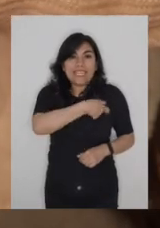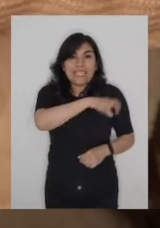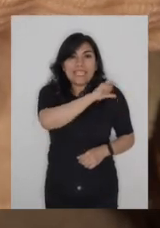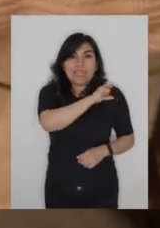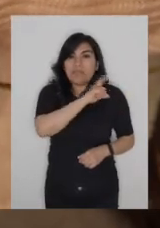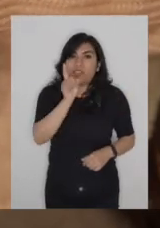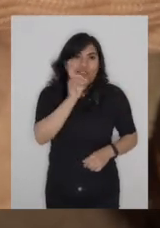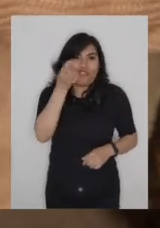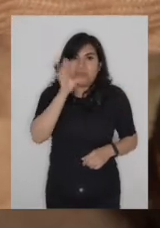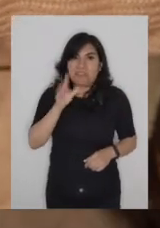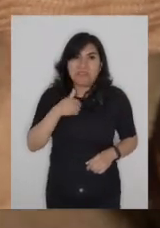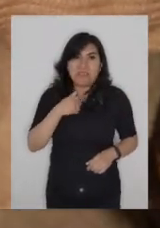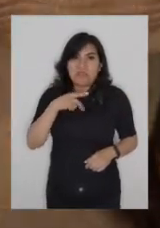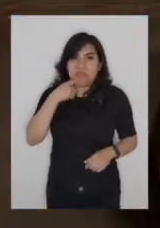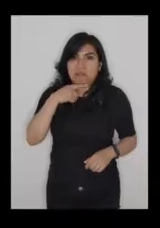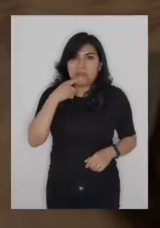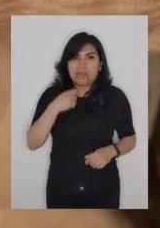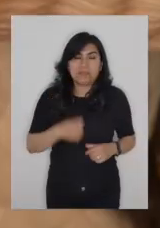sabía hablar.